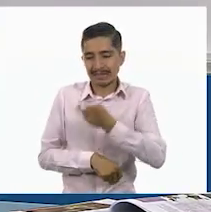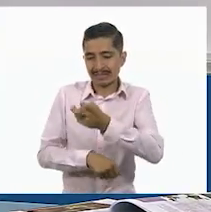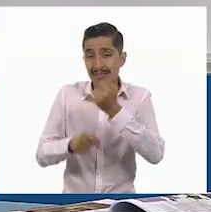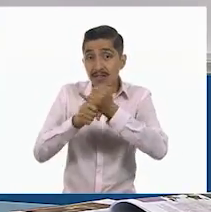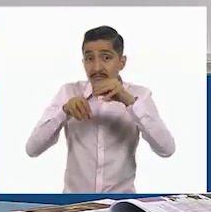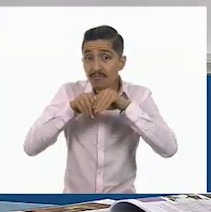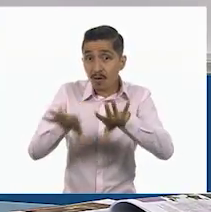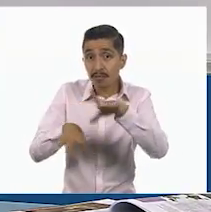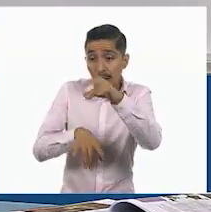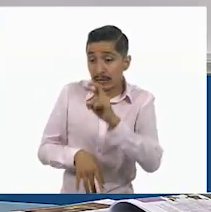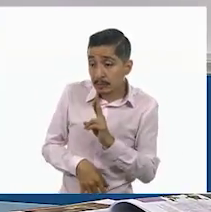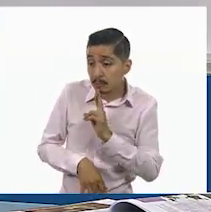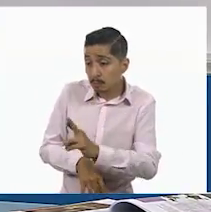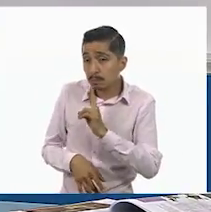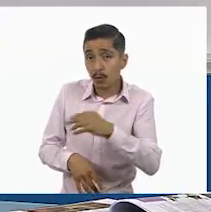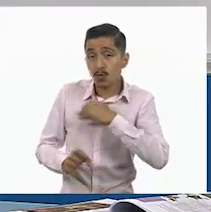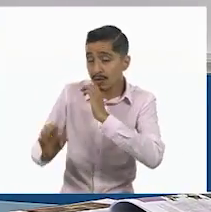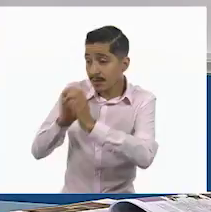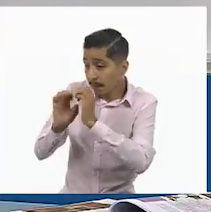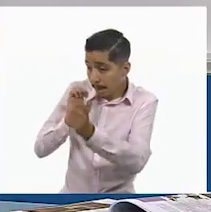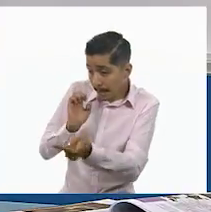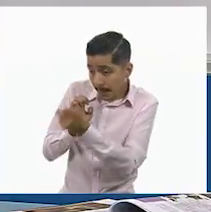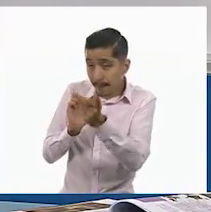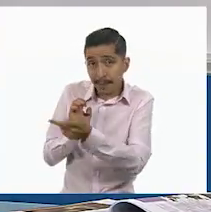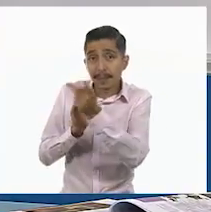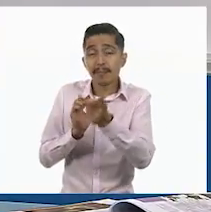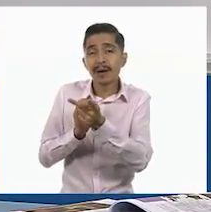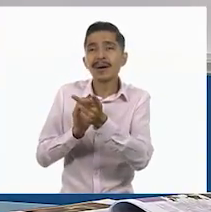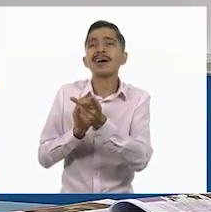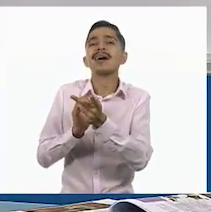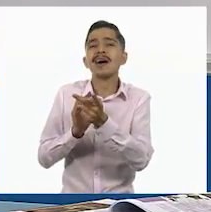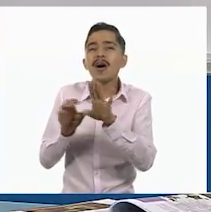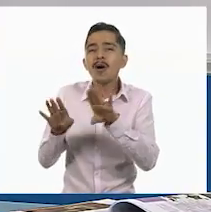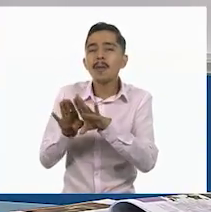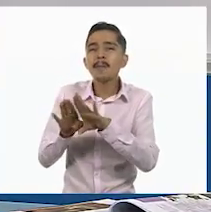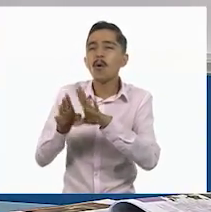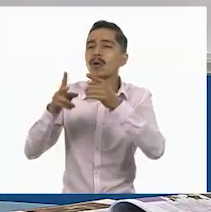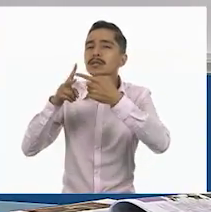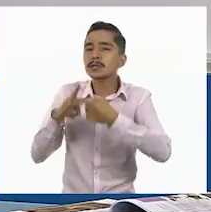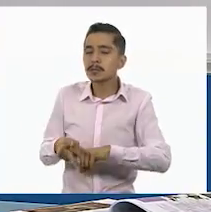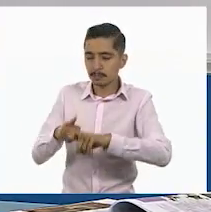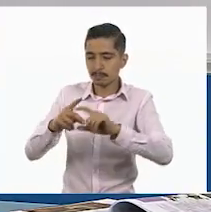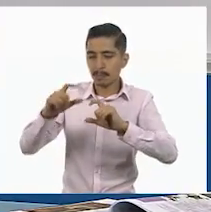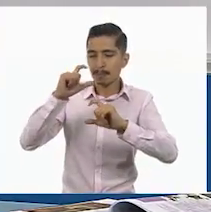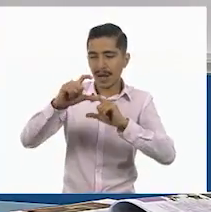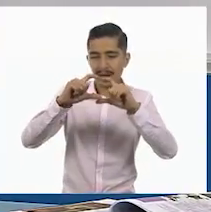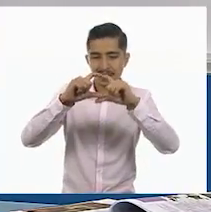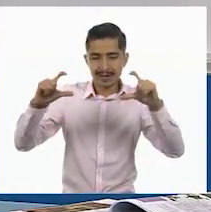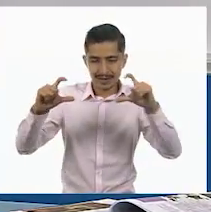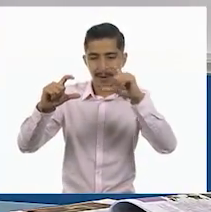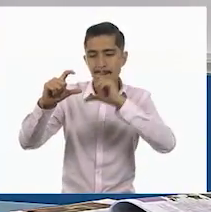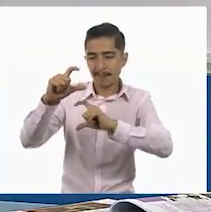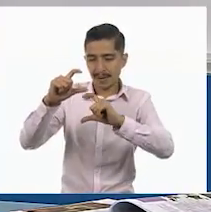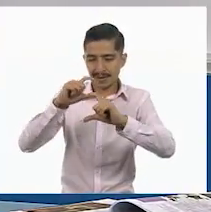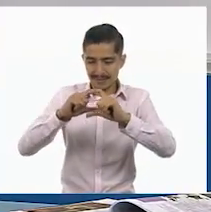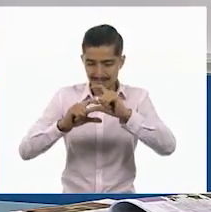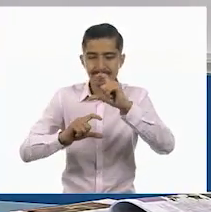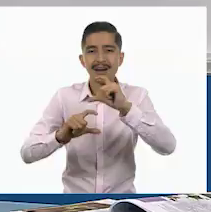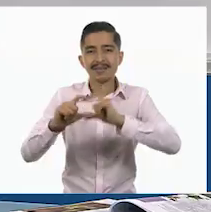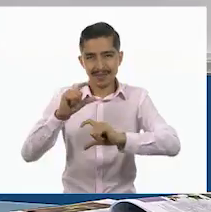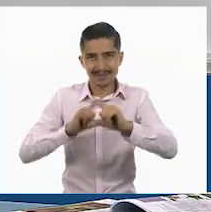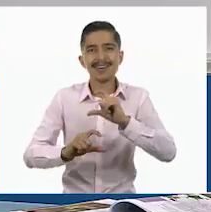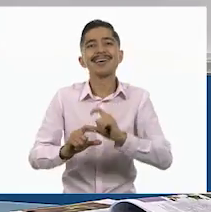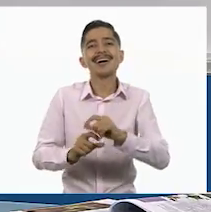las respuestas de mi entrevista van a dar el cuerpo a los párrafos. Y vamos a ver cómo